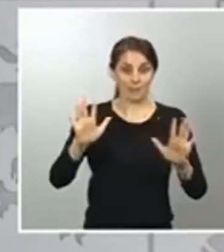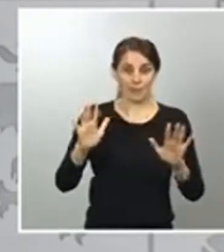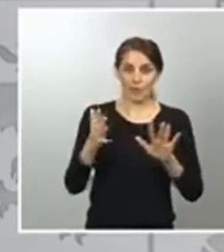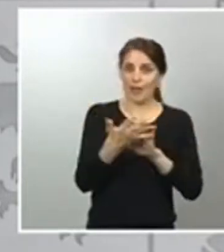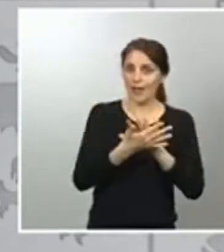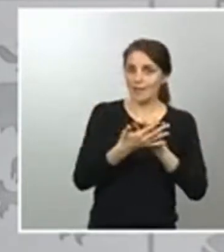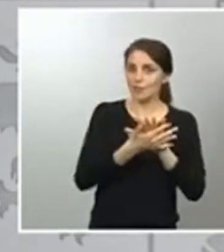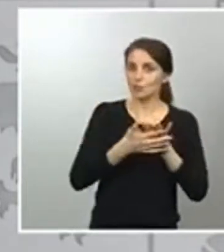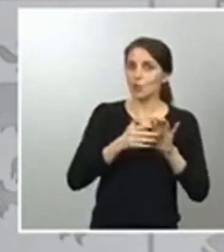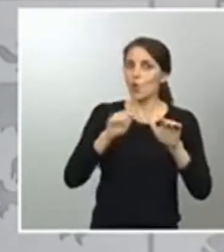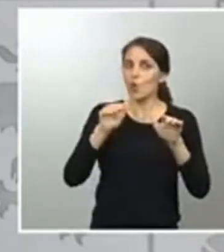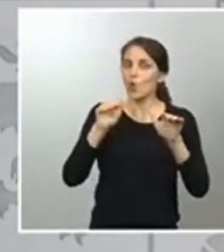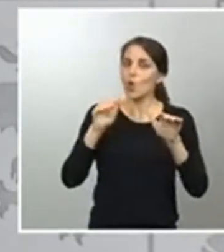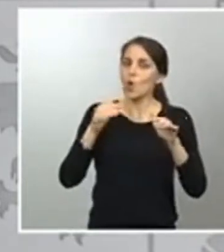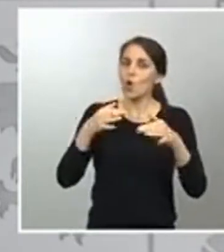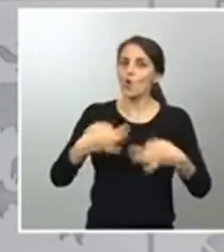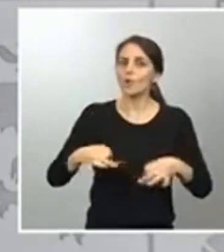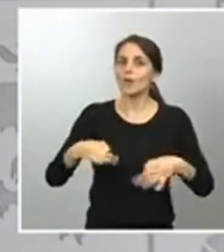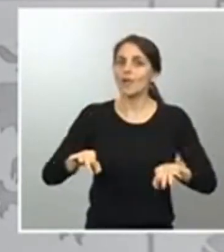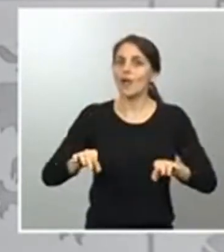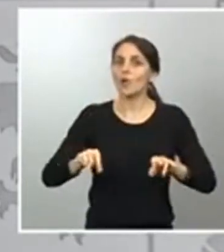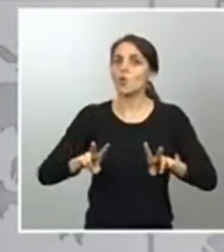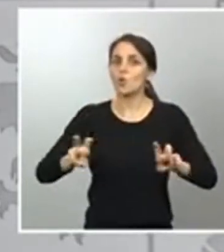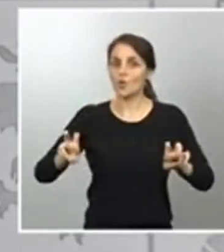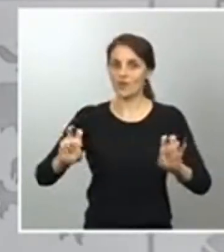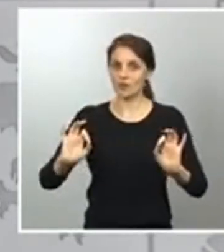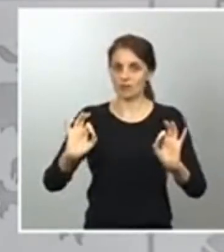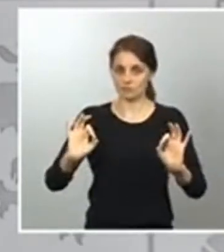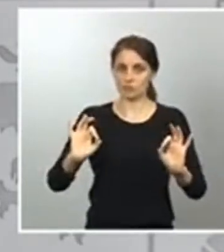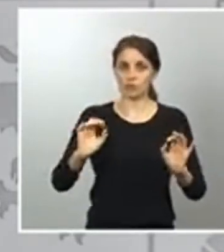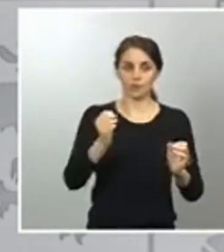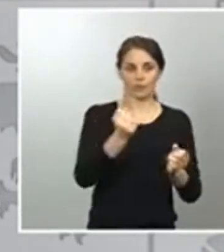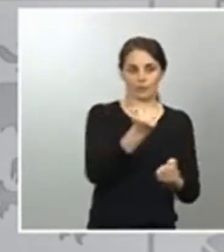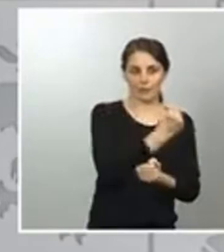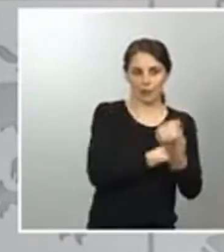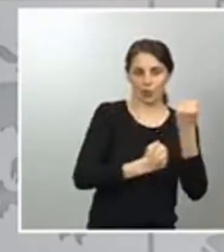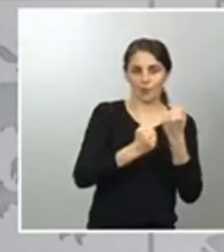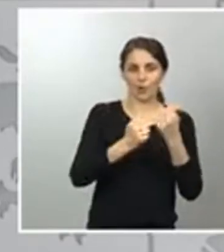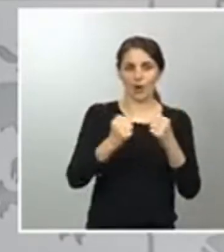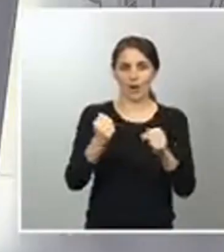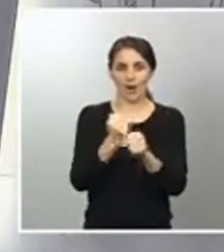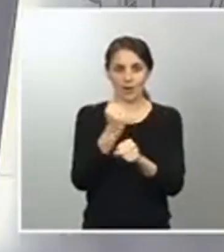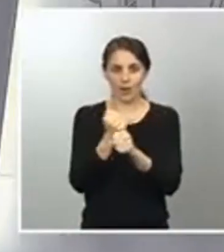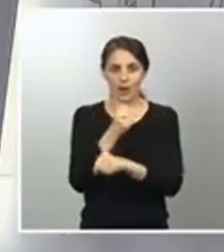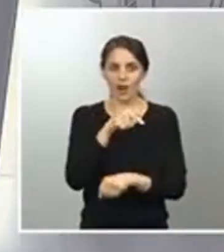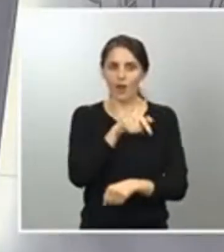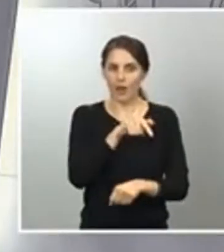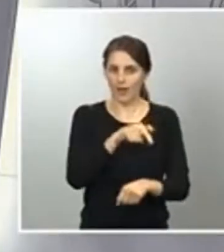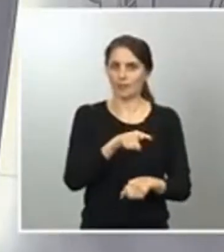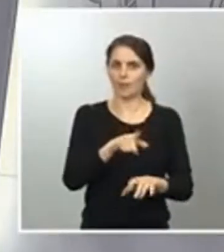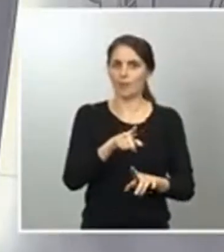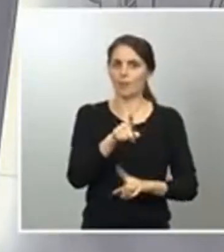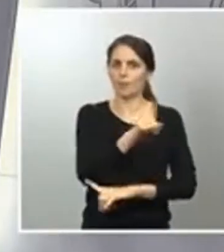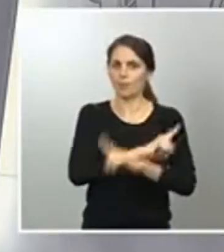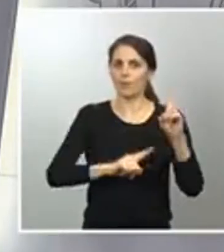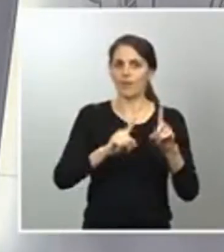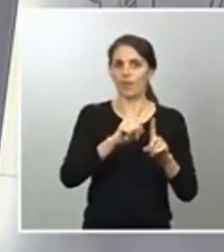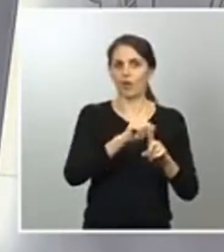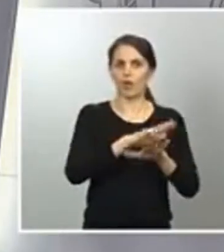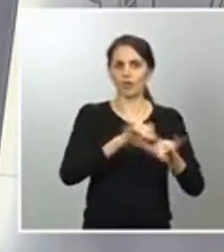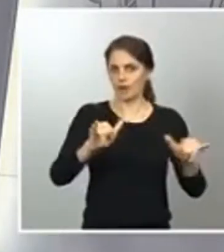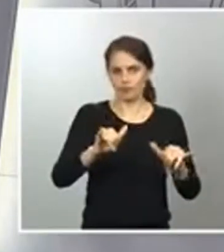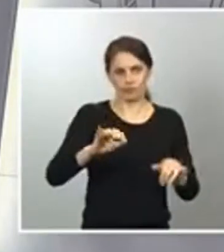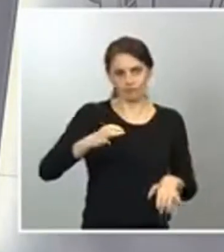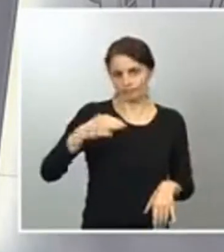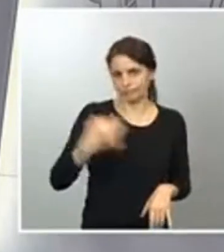normalidad, también en lo económico, en lo laboral, pues es evidente que van a existir problemas de conciliación, porque habrá padres y madres que ambos,